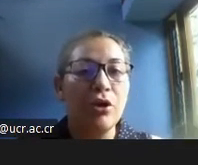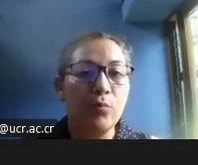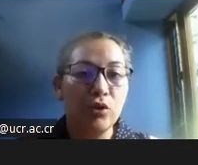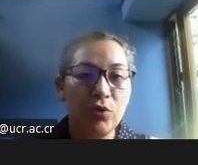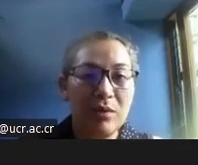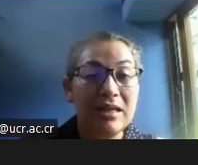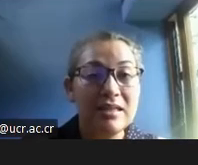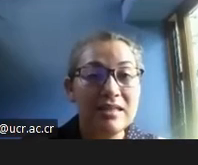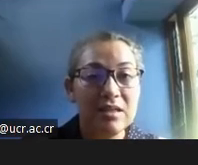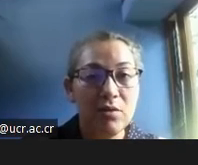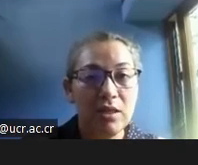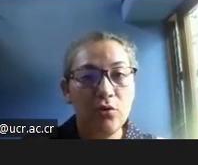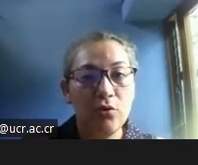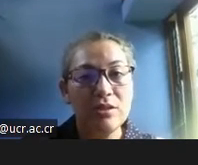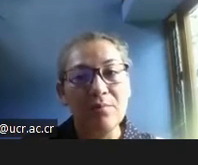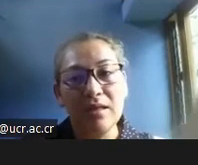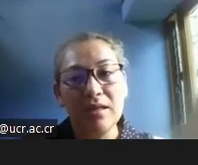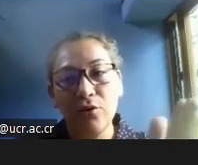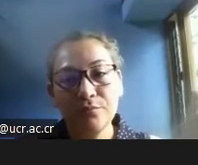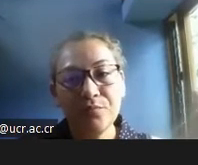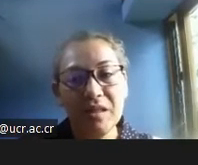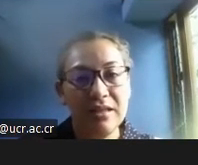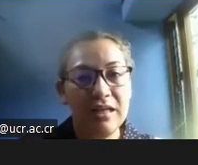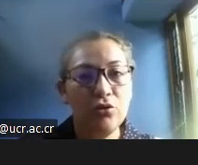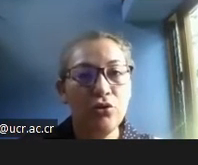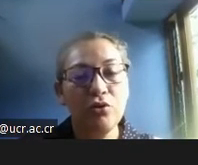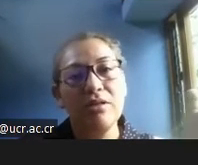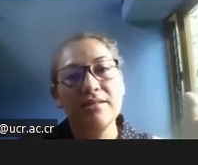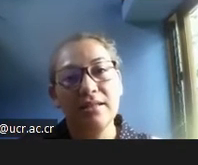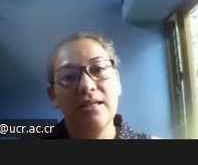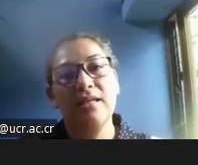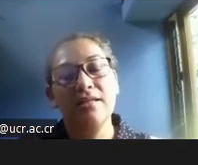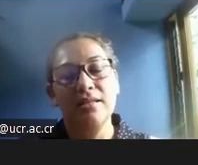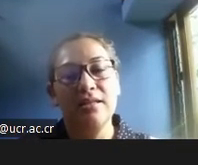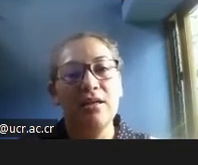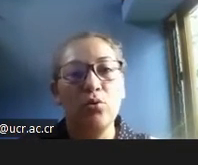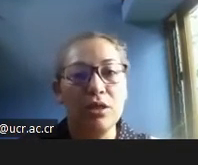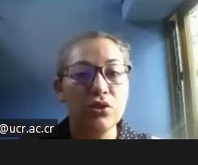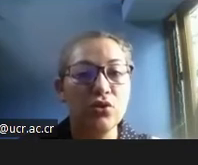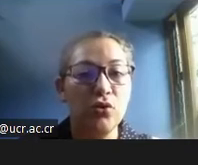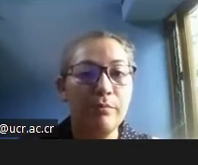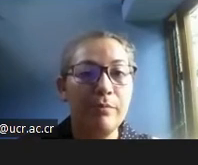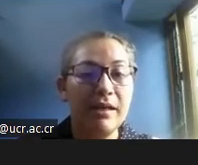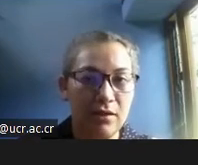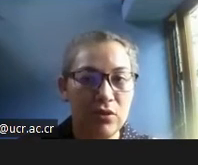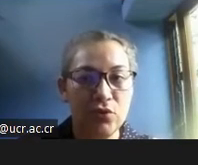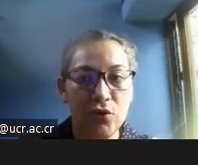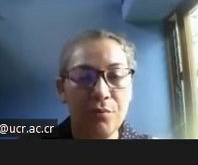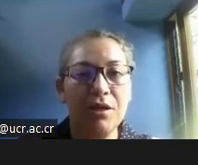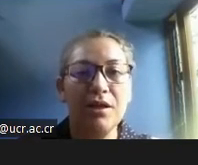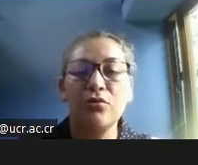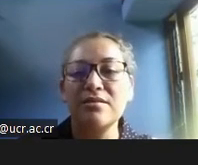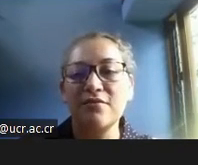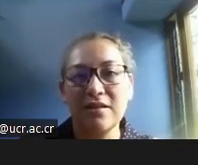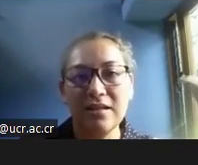viendo. Pudimos ver que este video está enmarcado dentro de una estrategia de educación para la